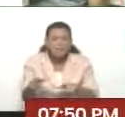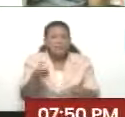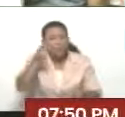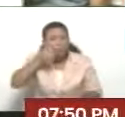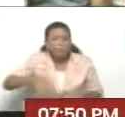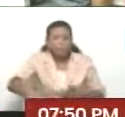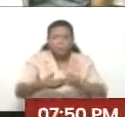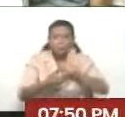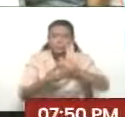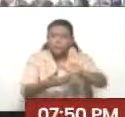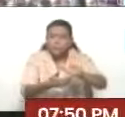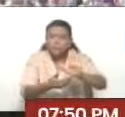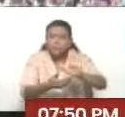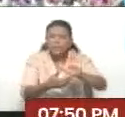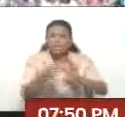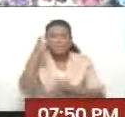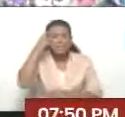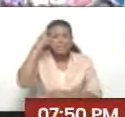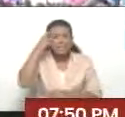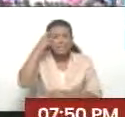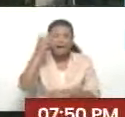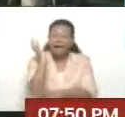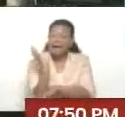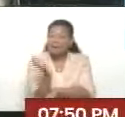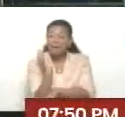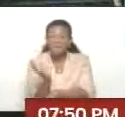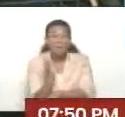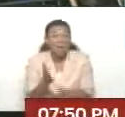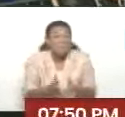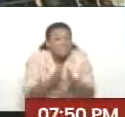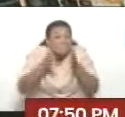país. Nos vemos en una gran asamblea